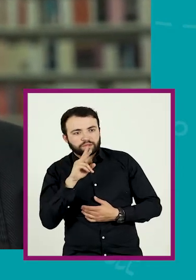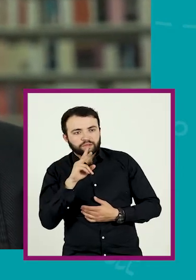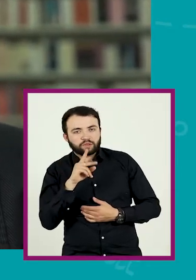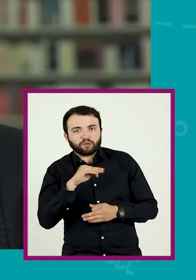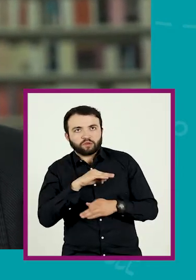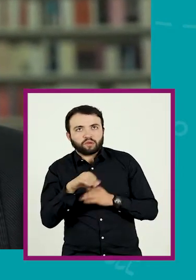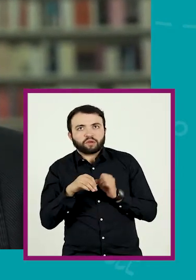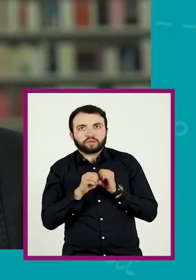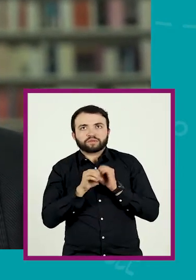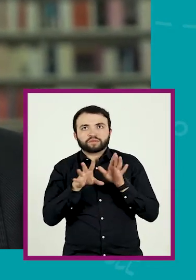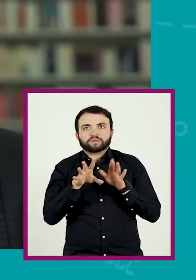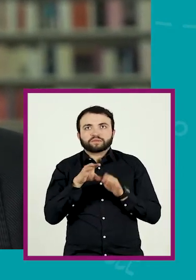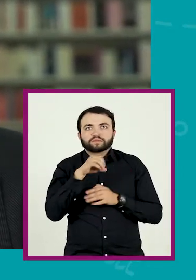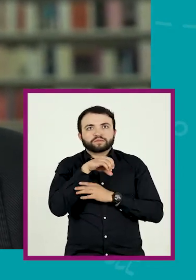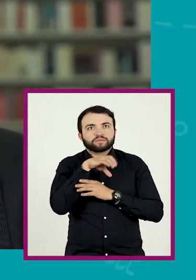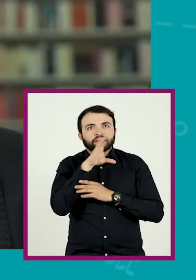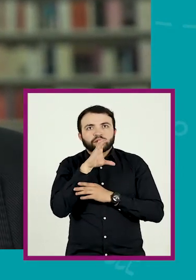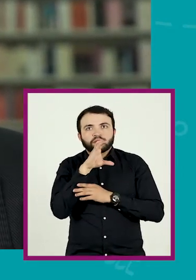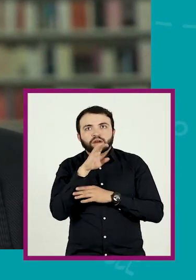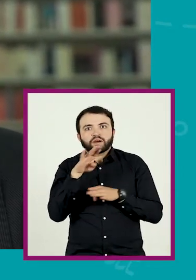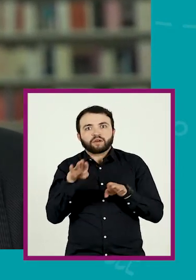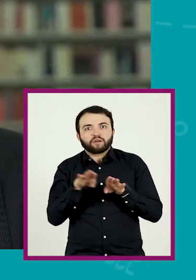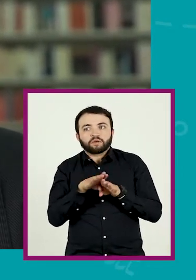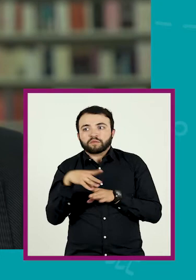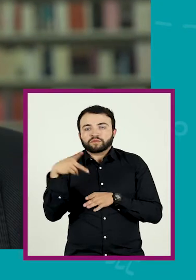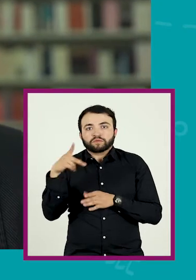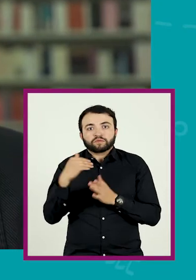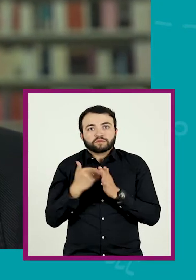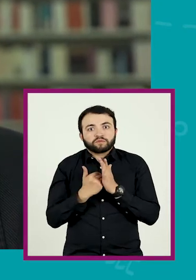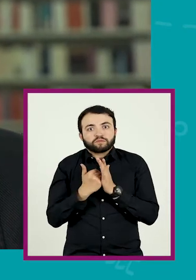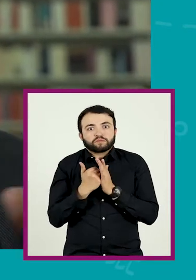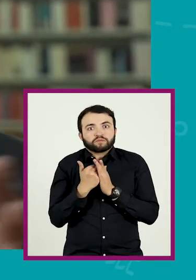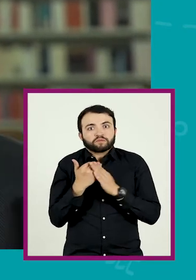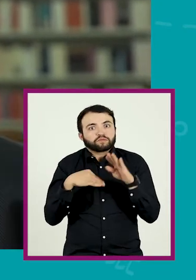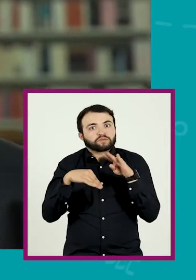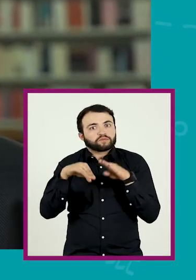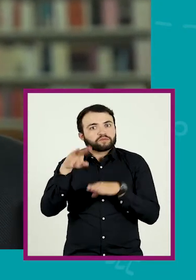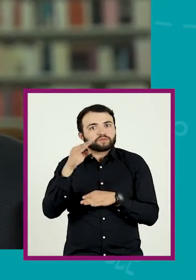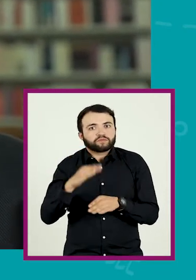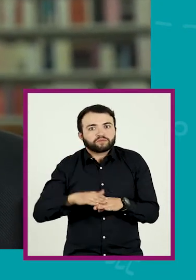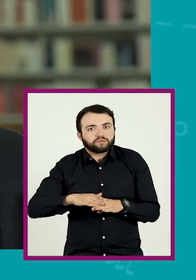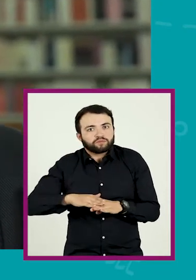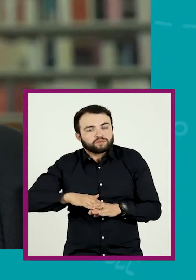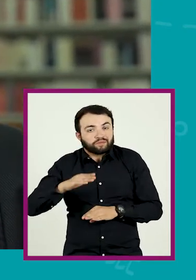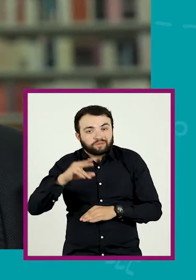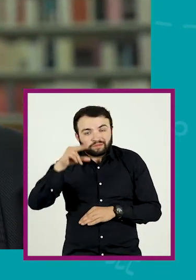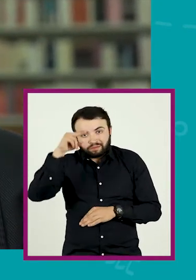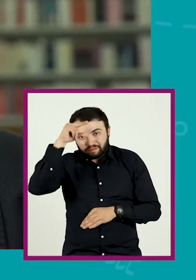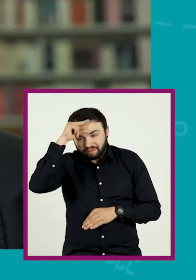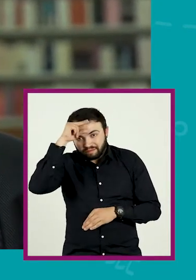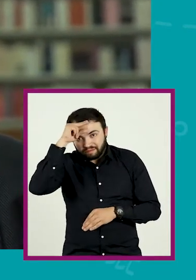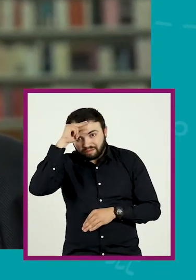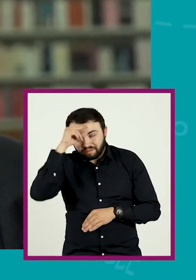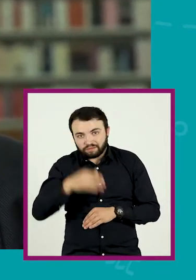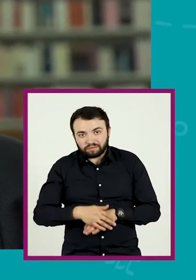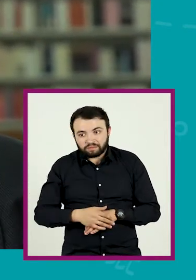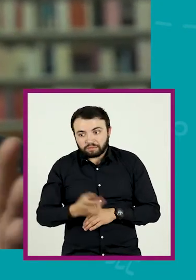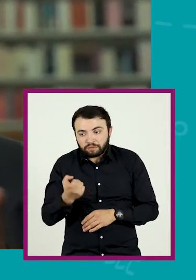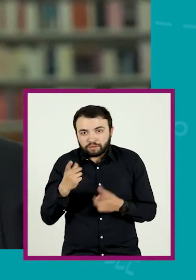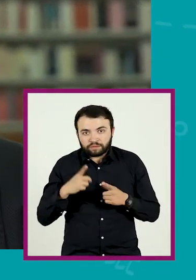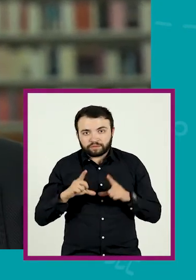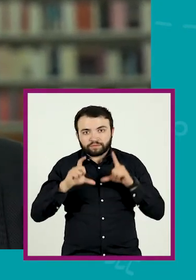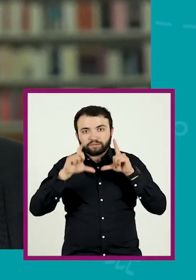los excesos que supone una razón sin límites y figuró esta situación con